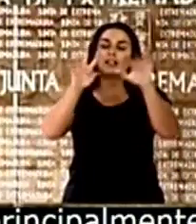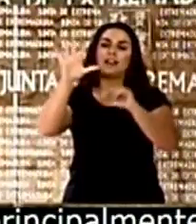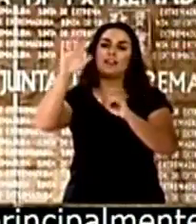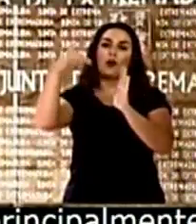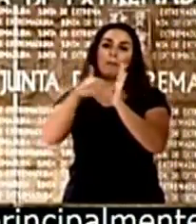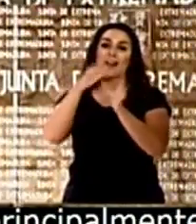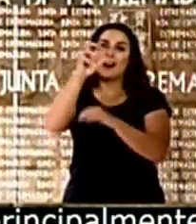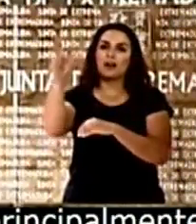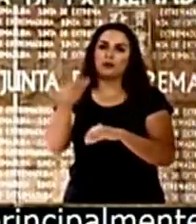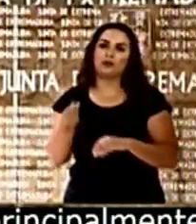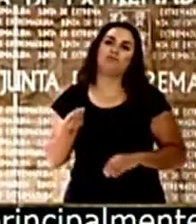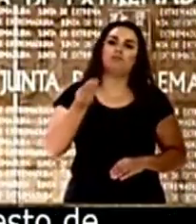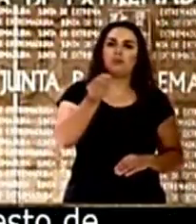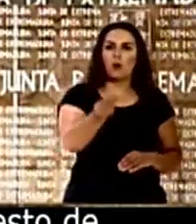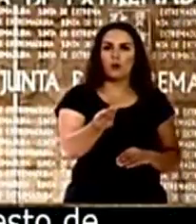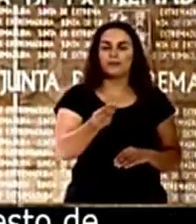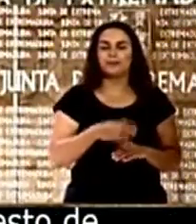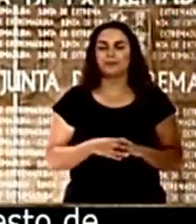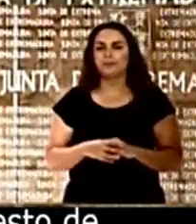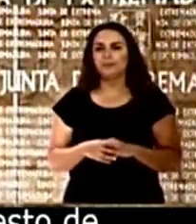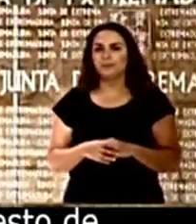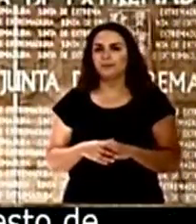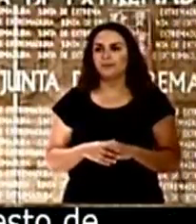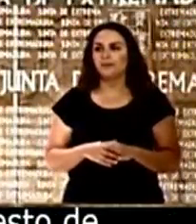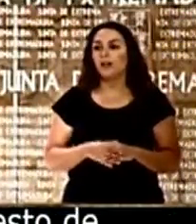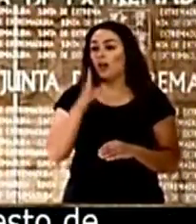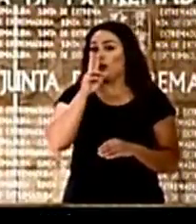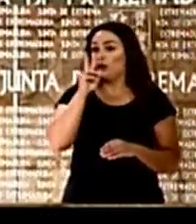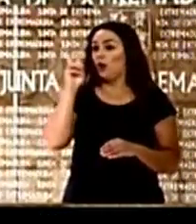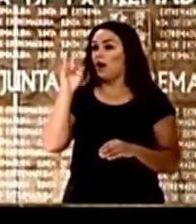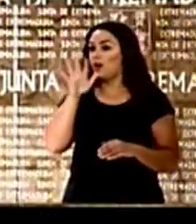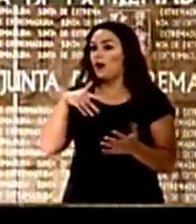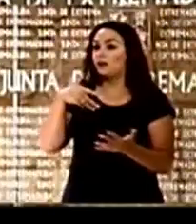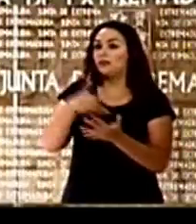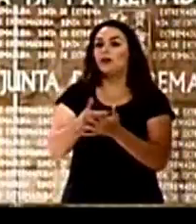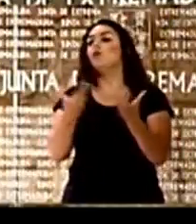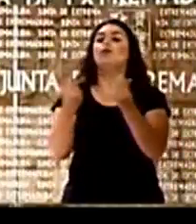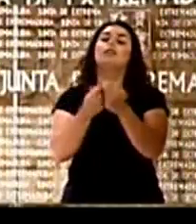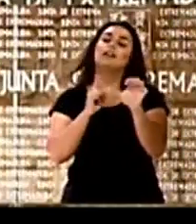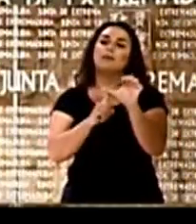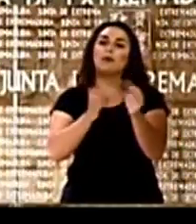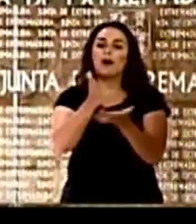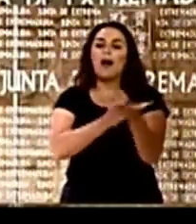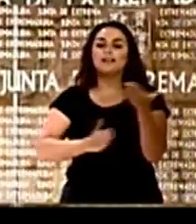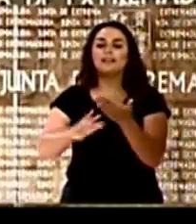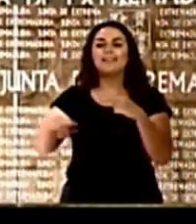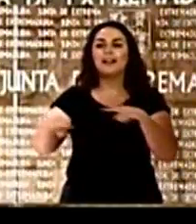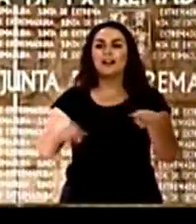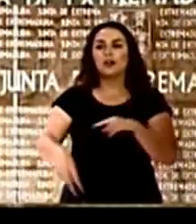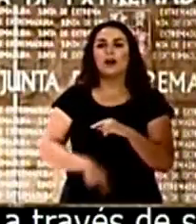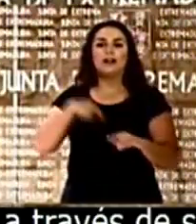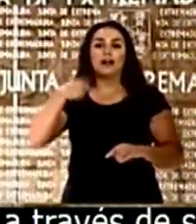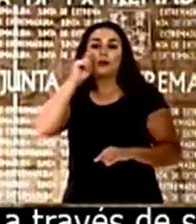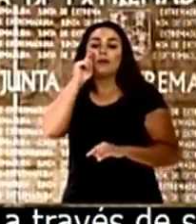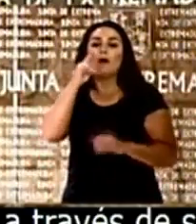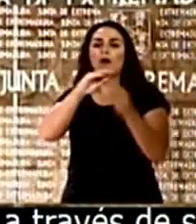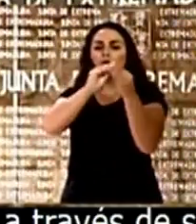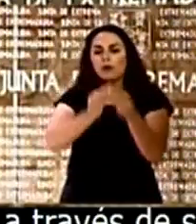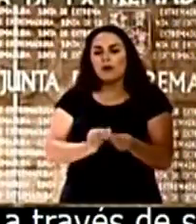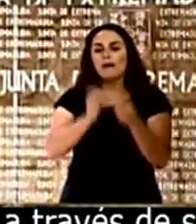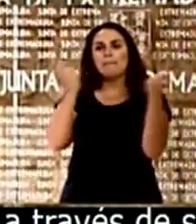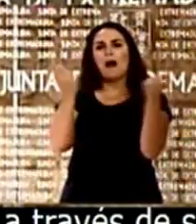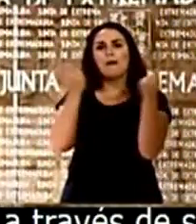2.475.000 euros. En los últimos 2 años, la Junta de Extremadura, a través de su Dirección General de Turismo, ha realizado numerosas